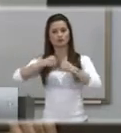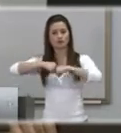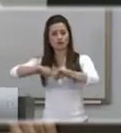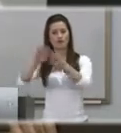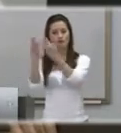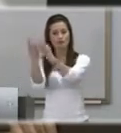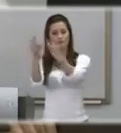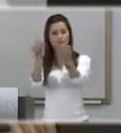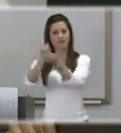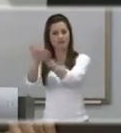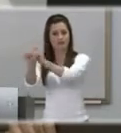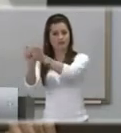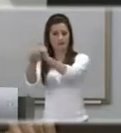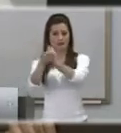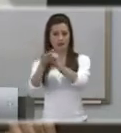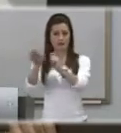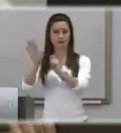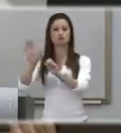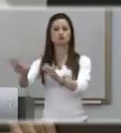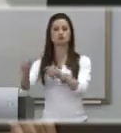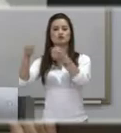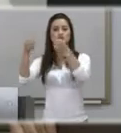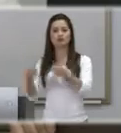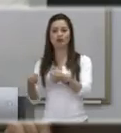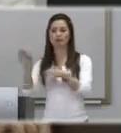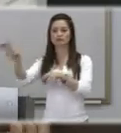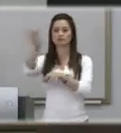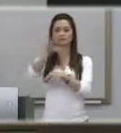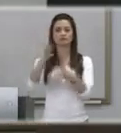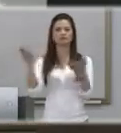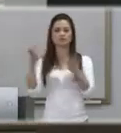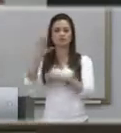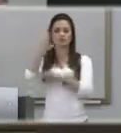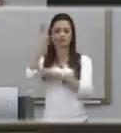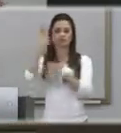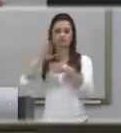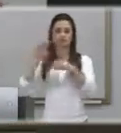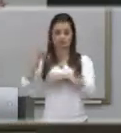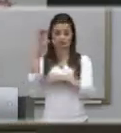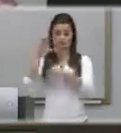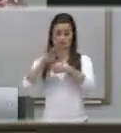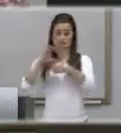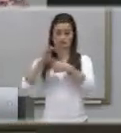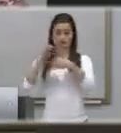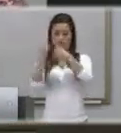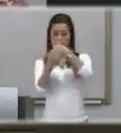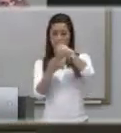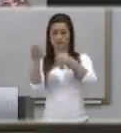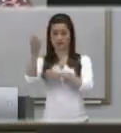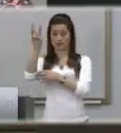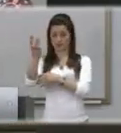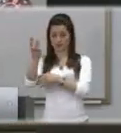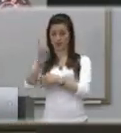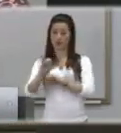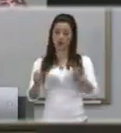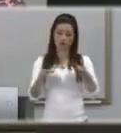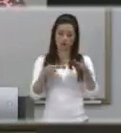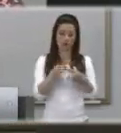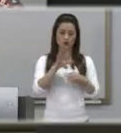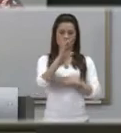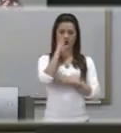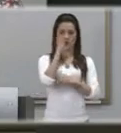que tiene presencia en 18 ciudades del país, y Fundamental Colombia, que es una organización de